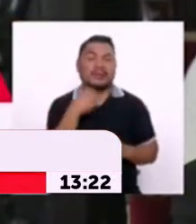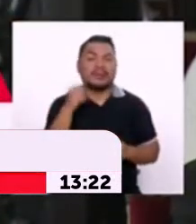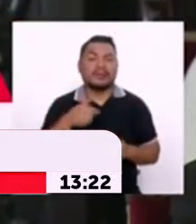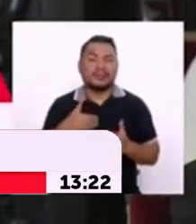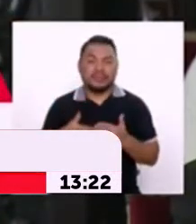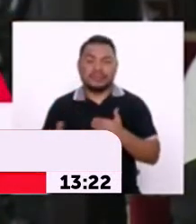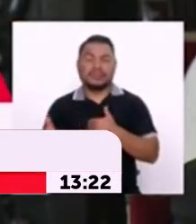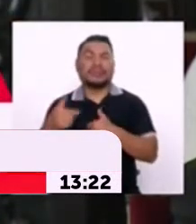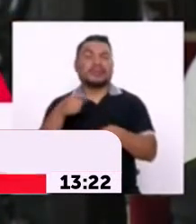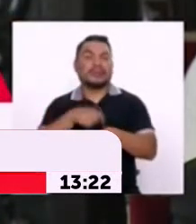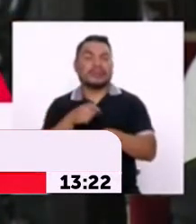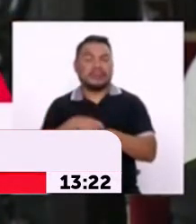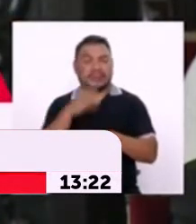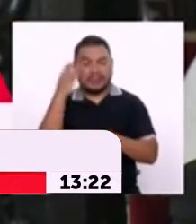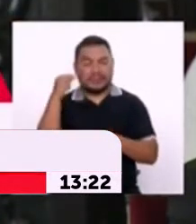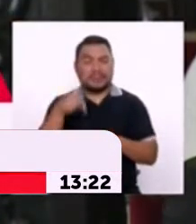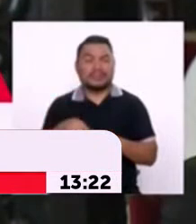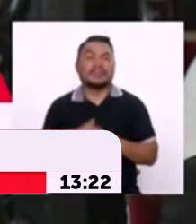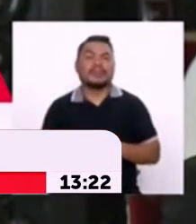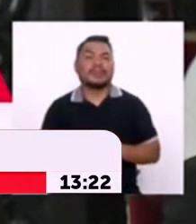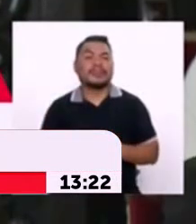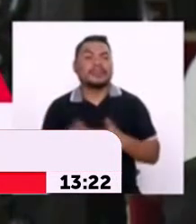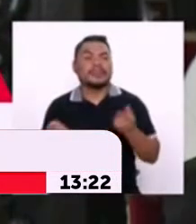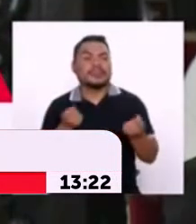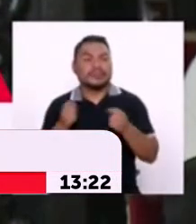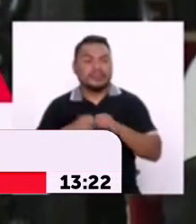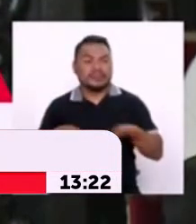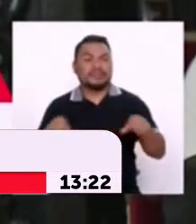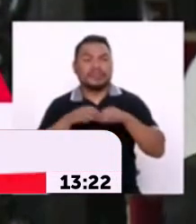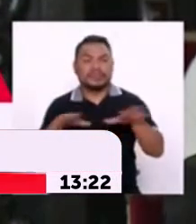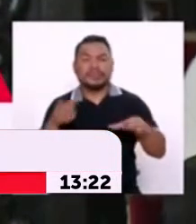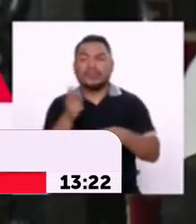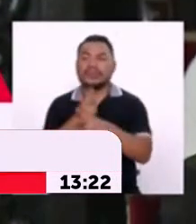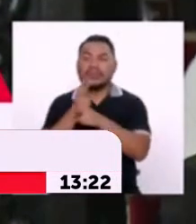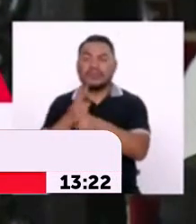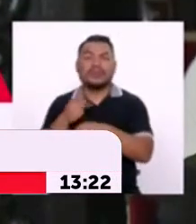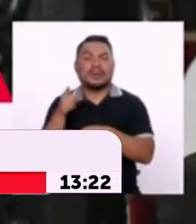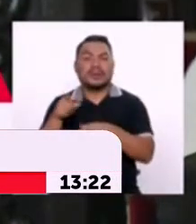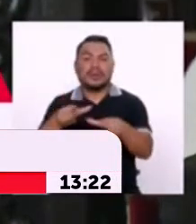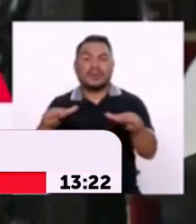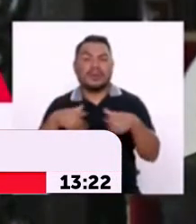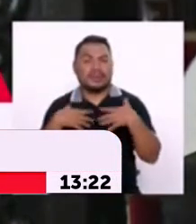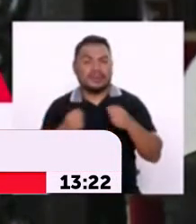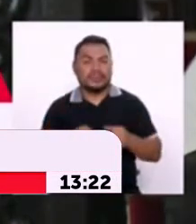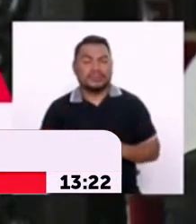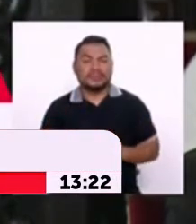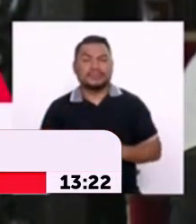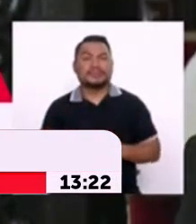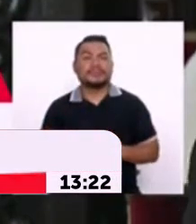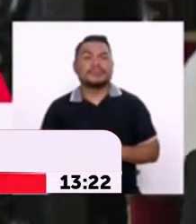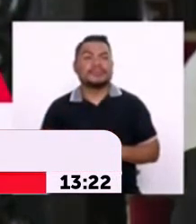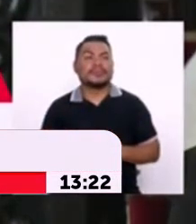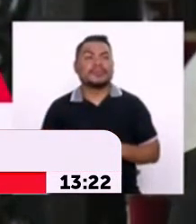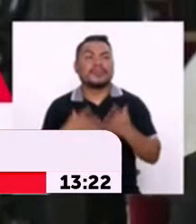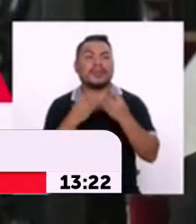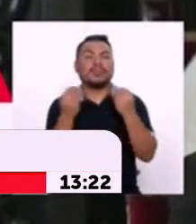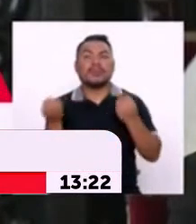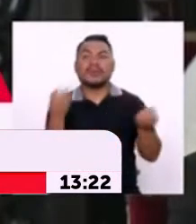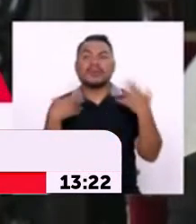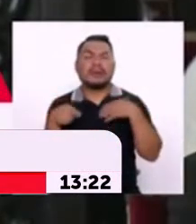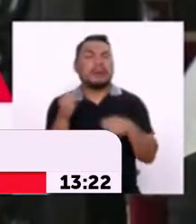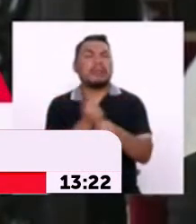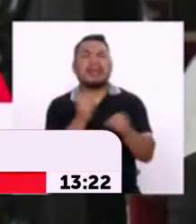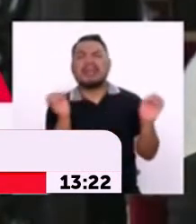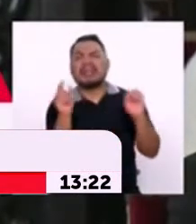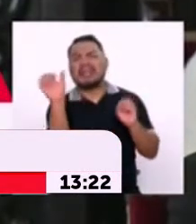nuestra trayectoria de nuestra difusión propiamente del sector salud. Muchos dicen que